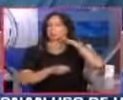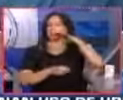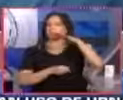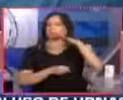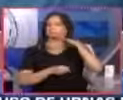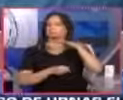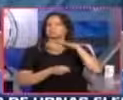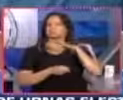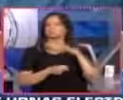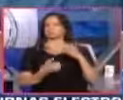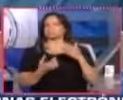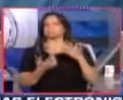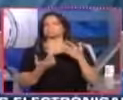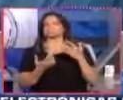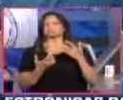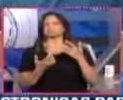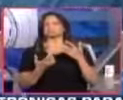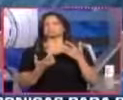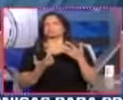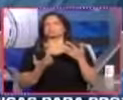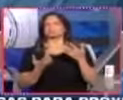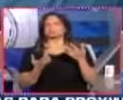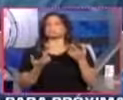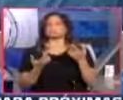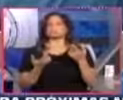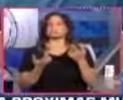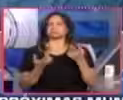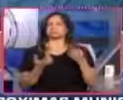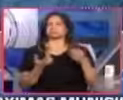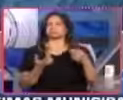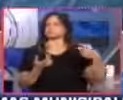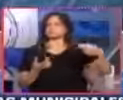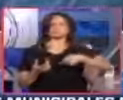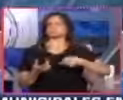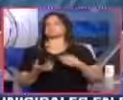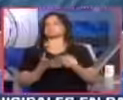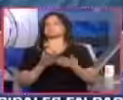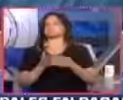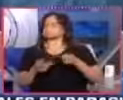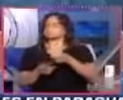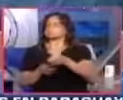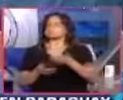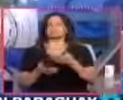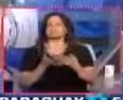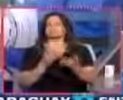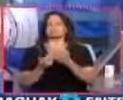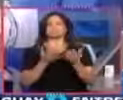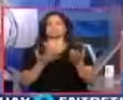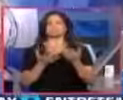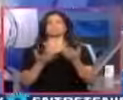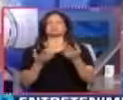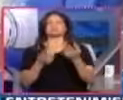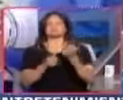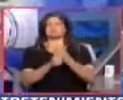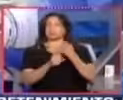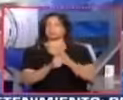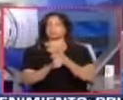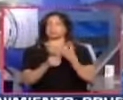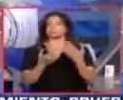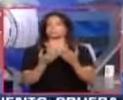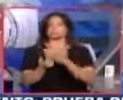se le espanta como víctima, tienen que dar una puñalada, Manifestó además que se encuentra